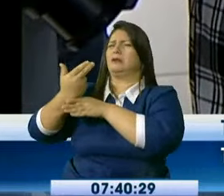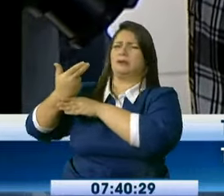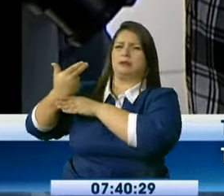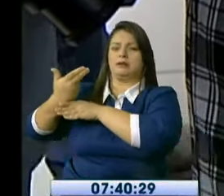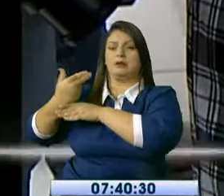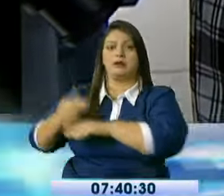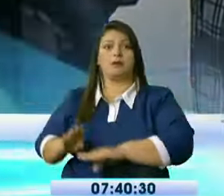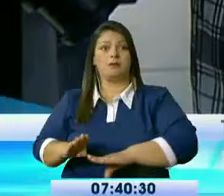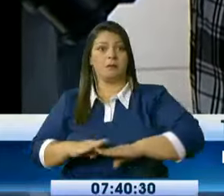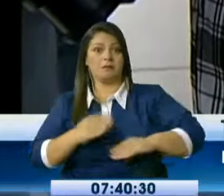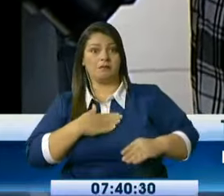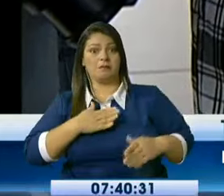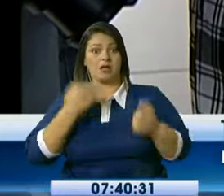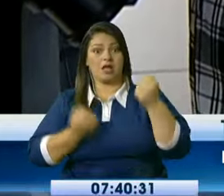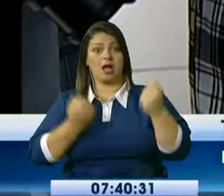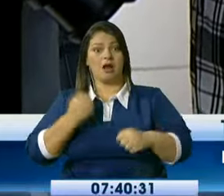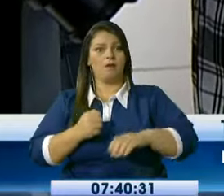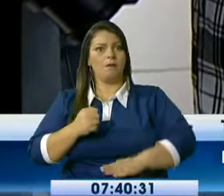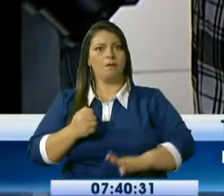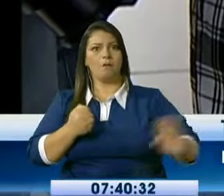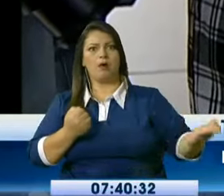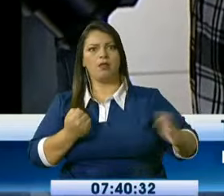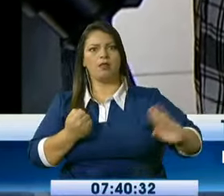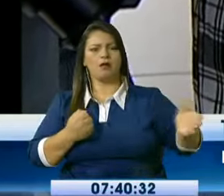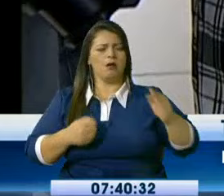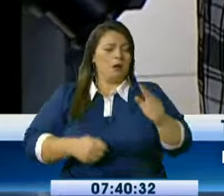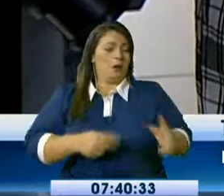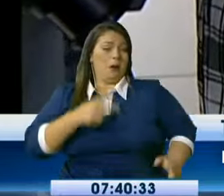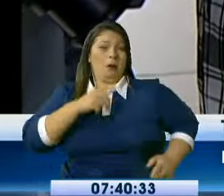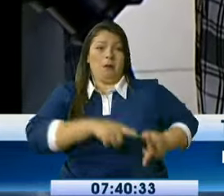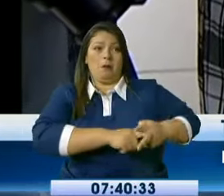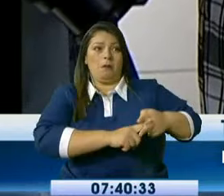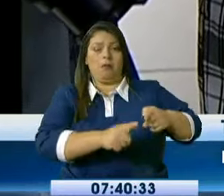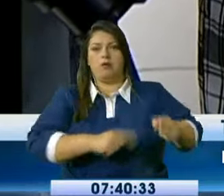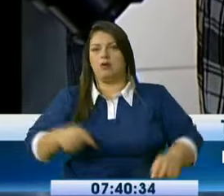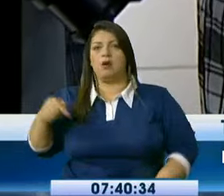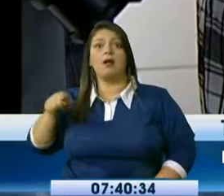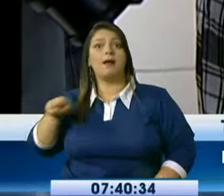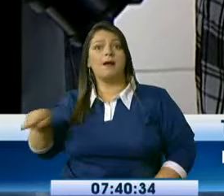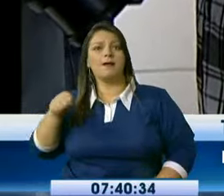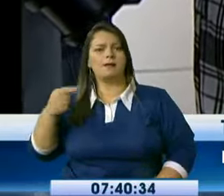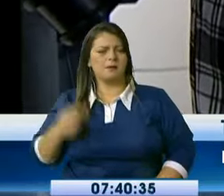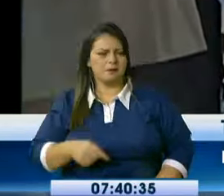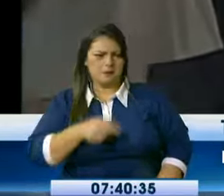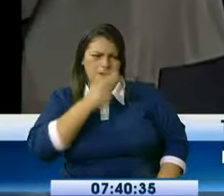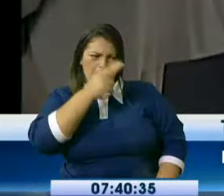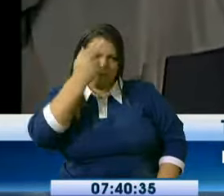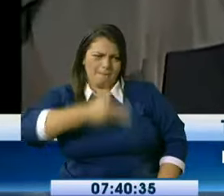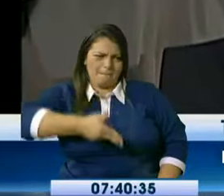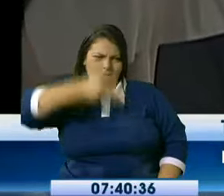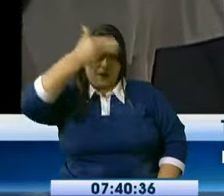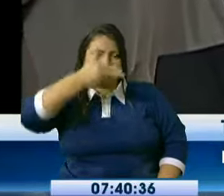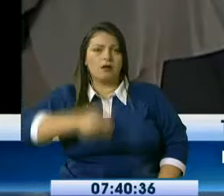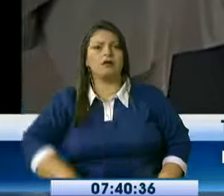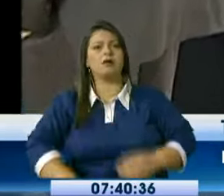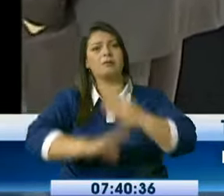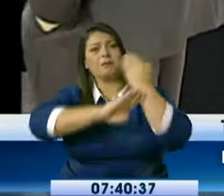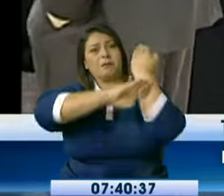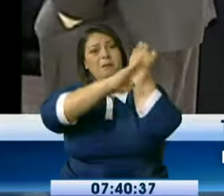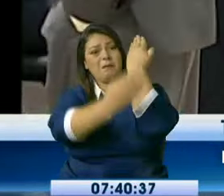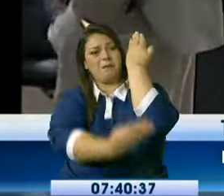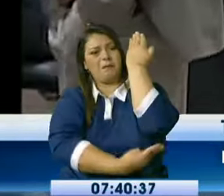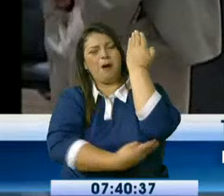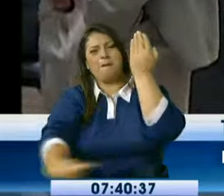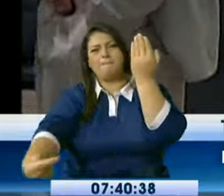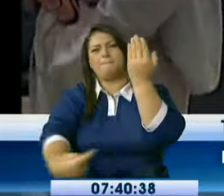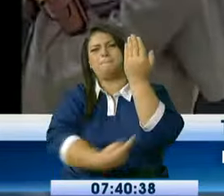carro. Pero yo, obviamente, yo apagando el carro. A la hora que apago el carro, me le quiero la fuga y él me pega el tiro. Señala que el sujeto lo